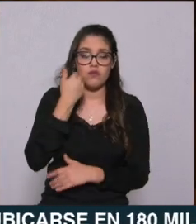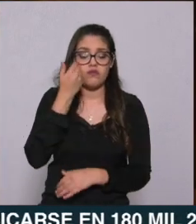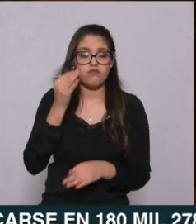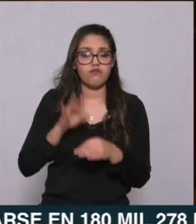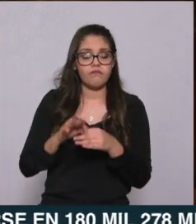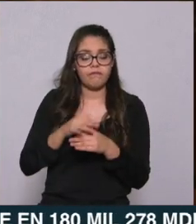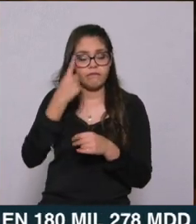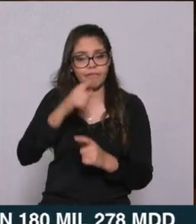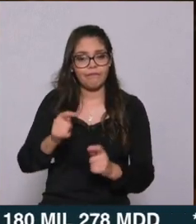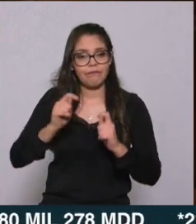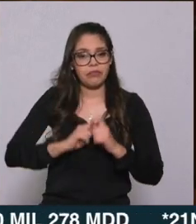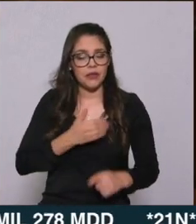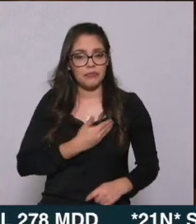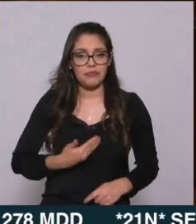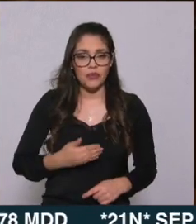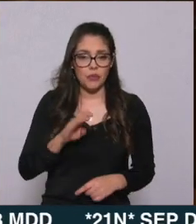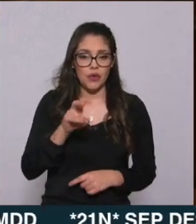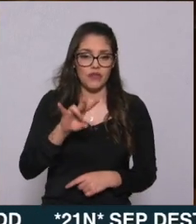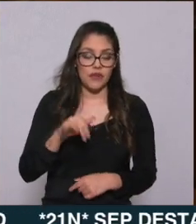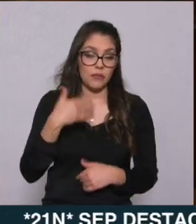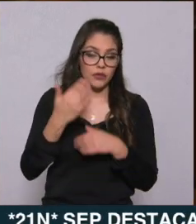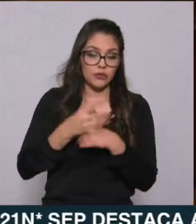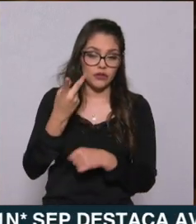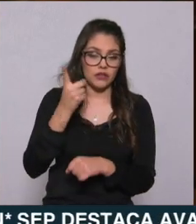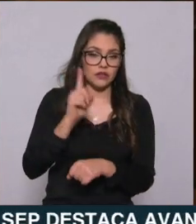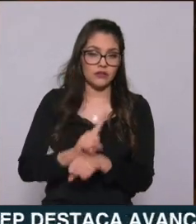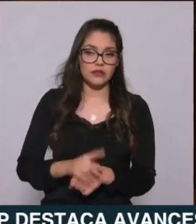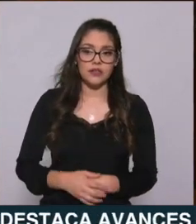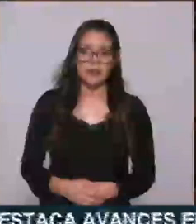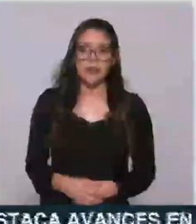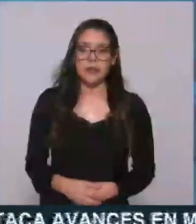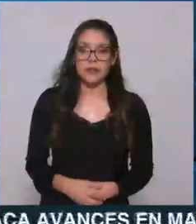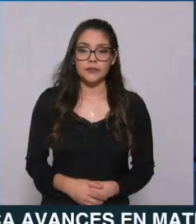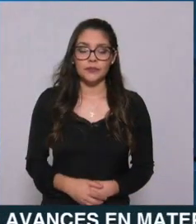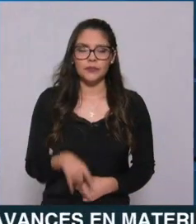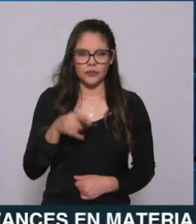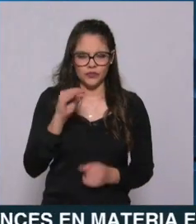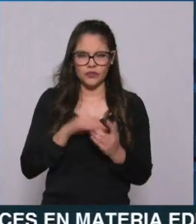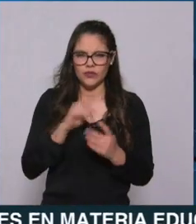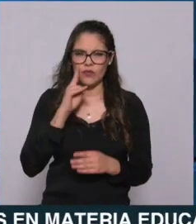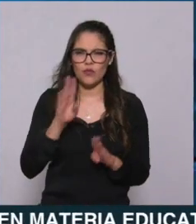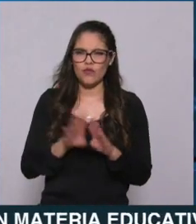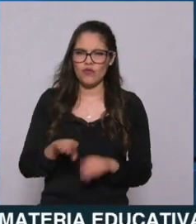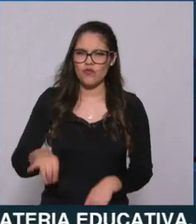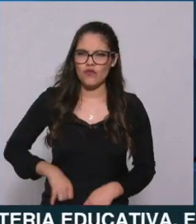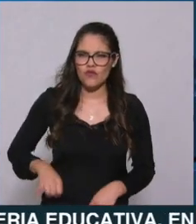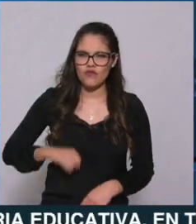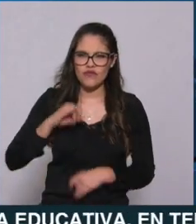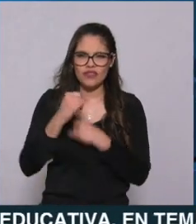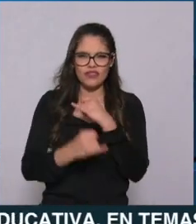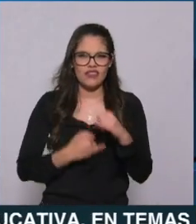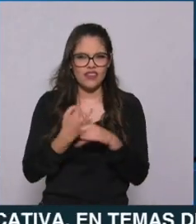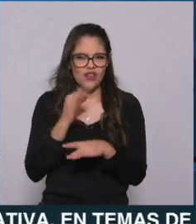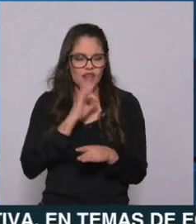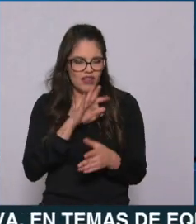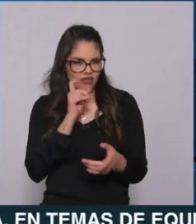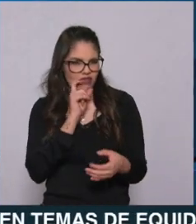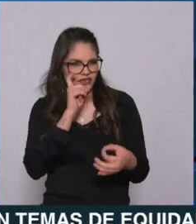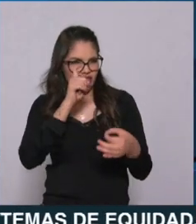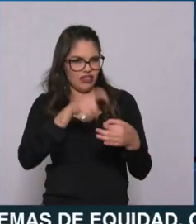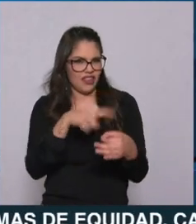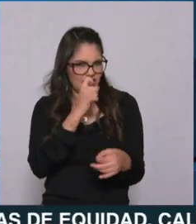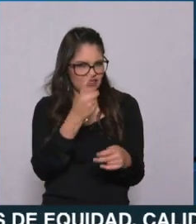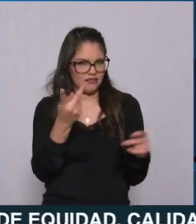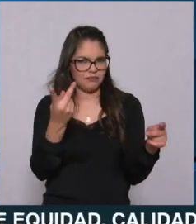Bolivia. Tomás, ¿consideras tú y has visto, has percibido intereses internacionales involucrados con lo que está